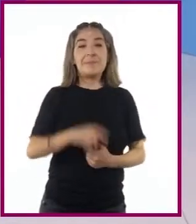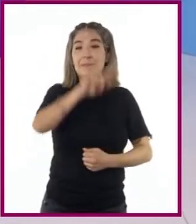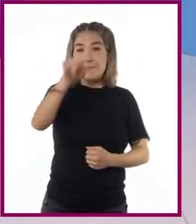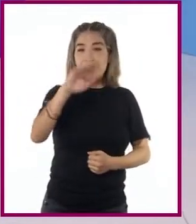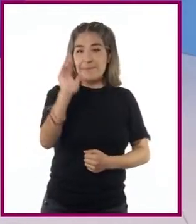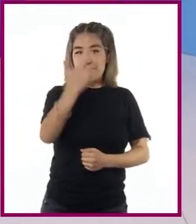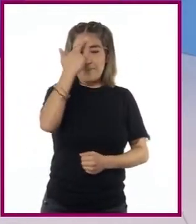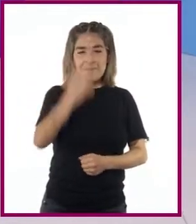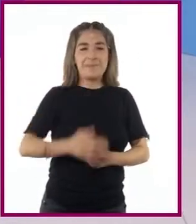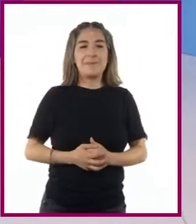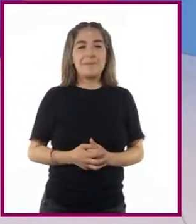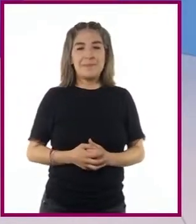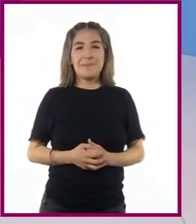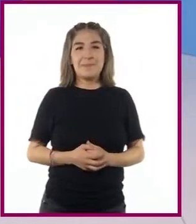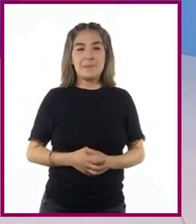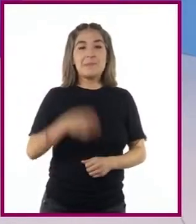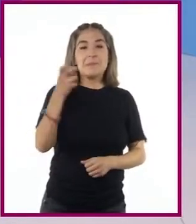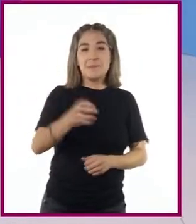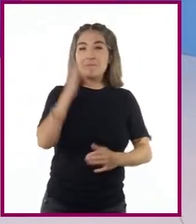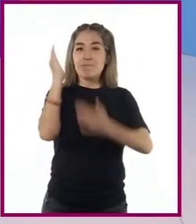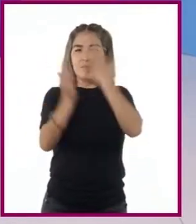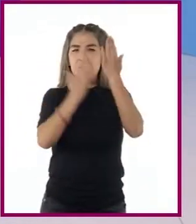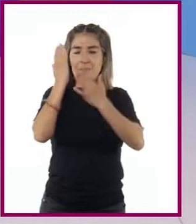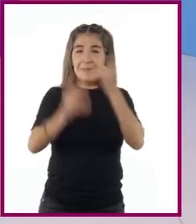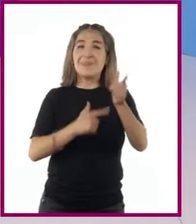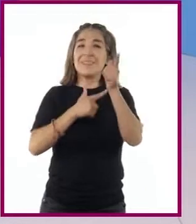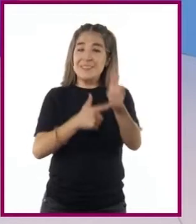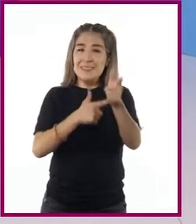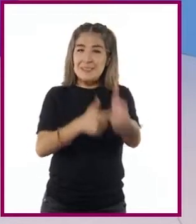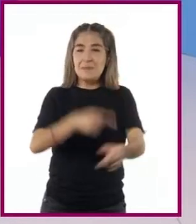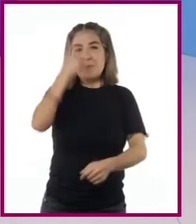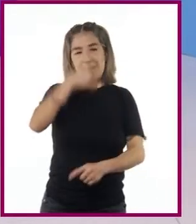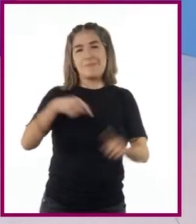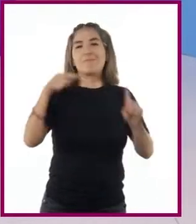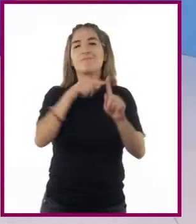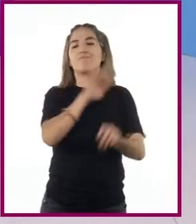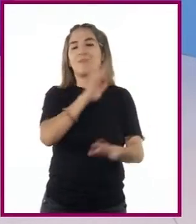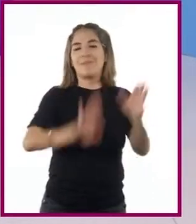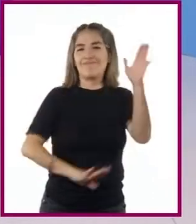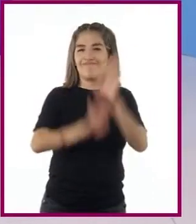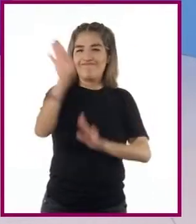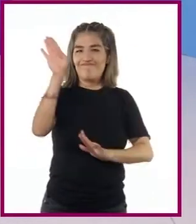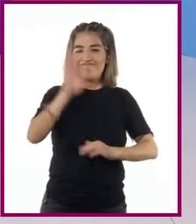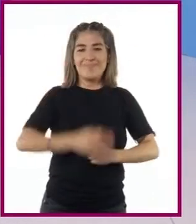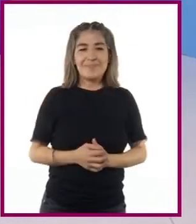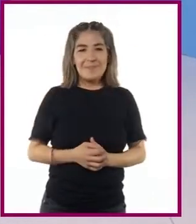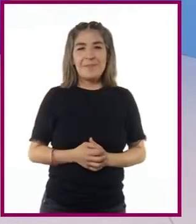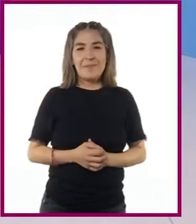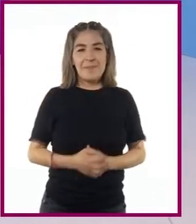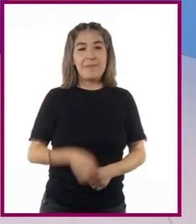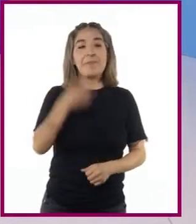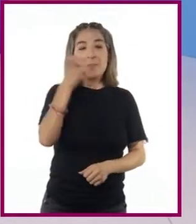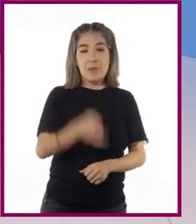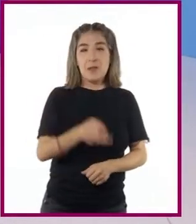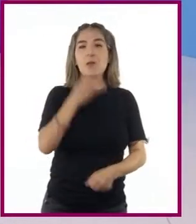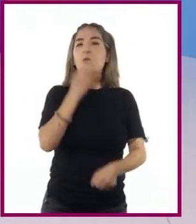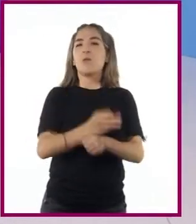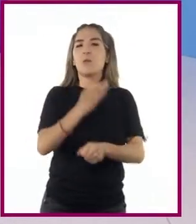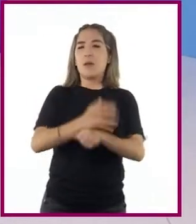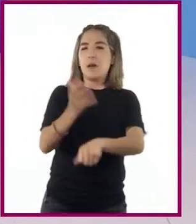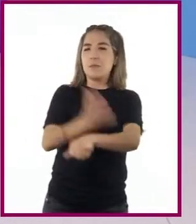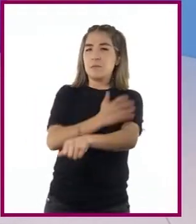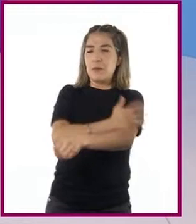Recuerden, alumnas y alumnos, que el estudio constante es la base del éxito. En esta ocasión nos acompaña